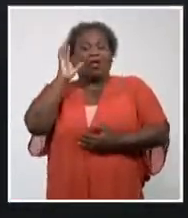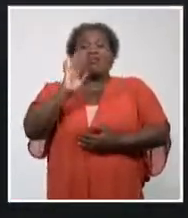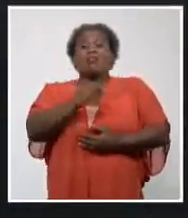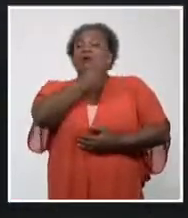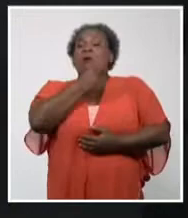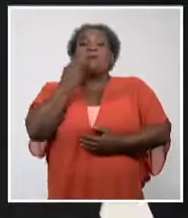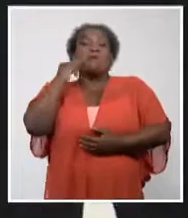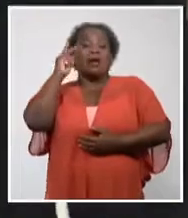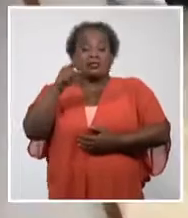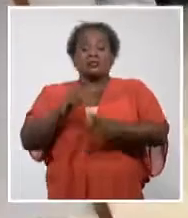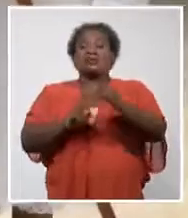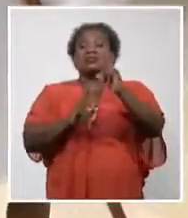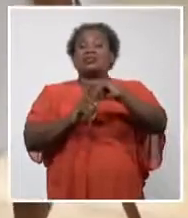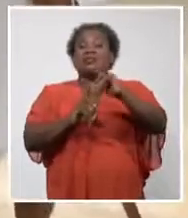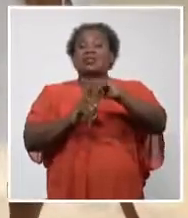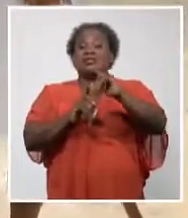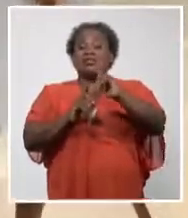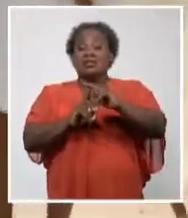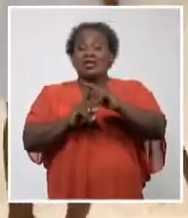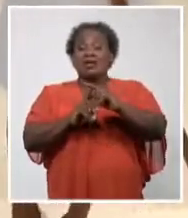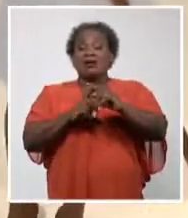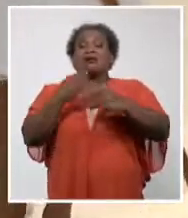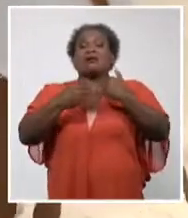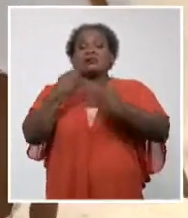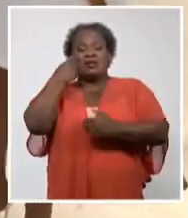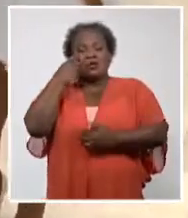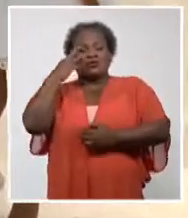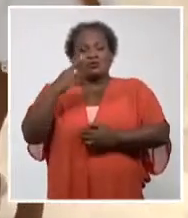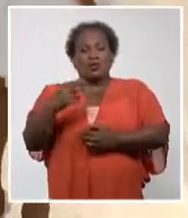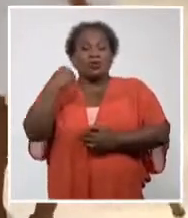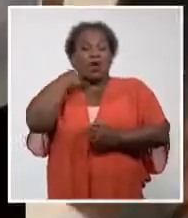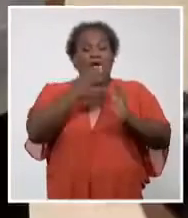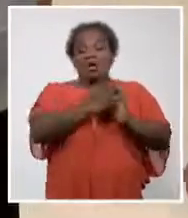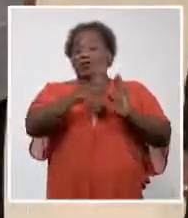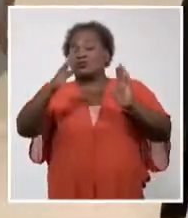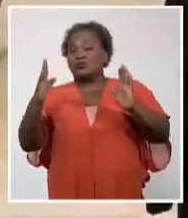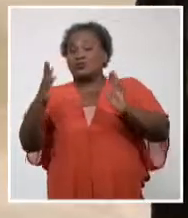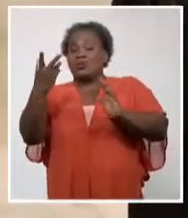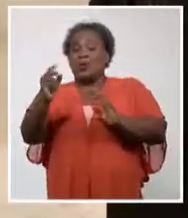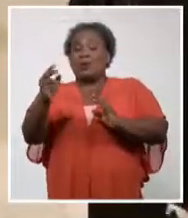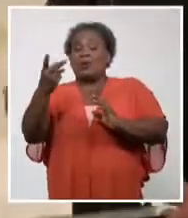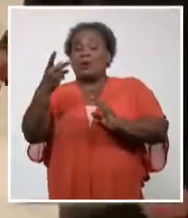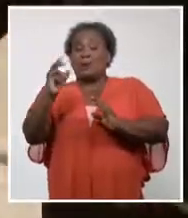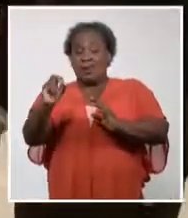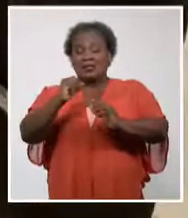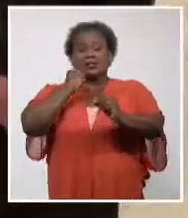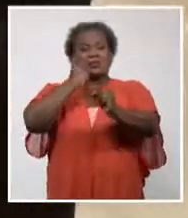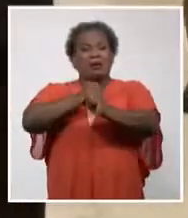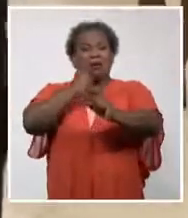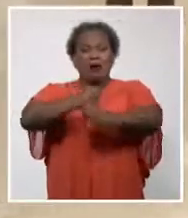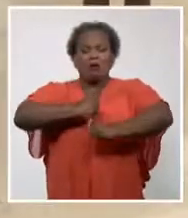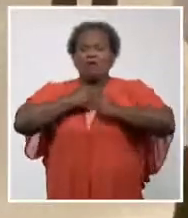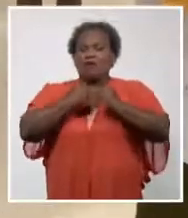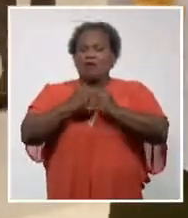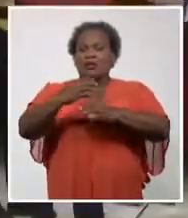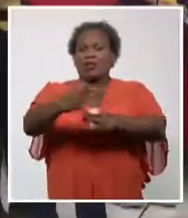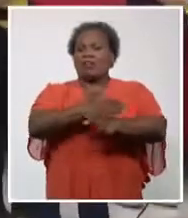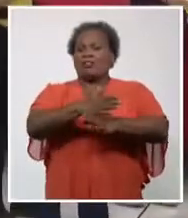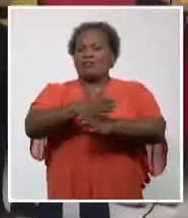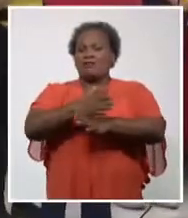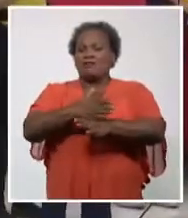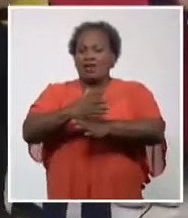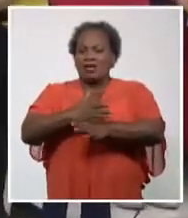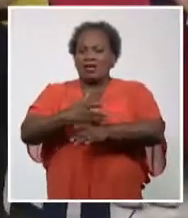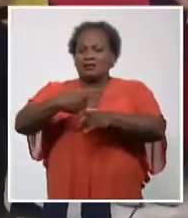reconoce a quienes durante 2020 estuvieron a la vanguardia en las difíciles batallas de la